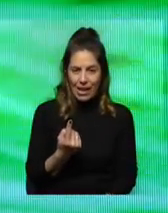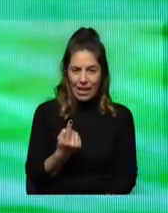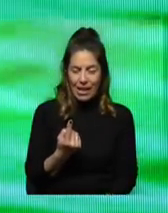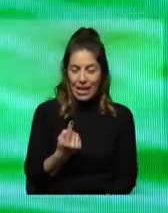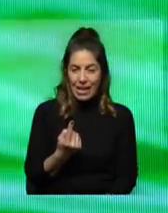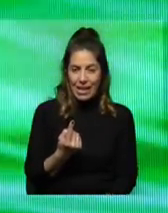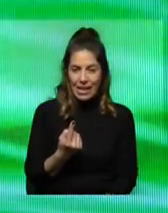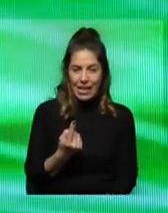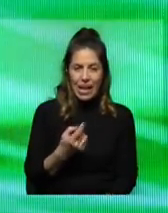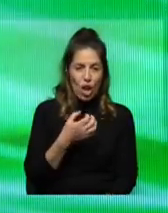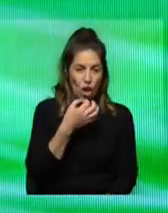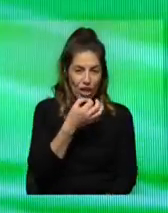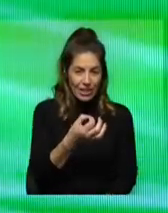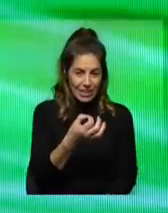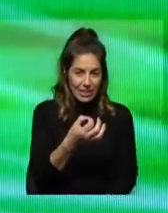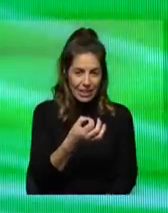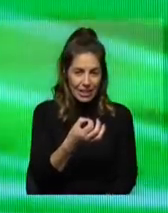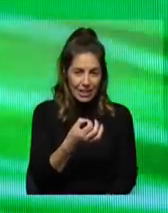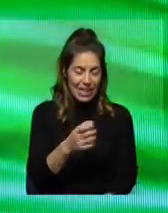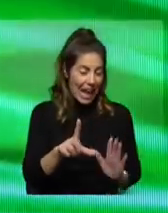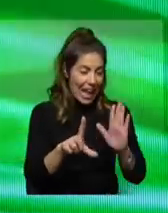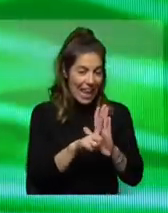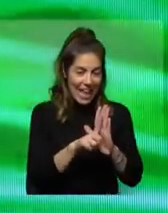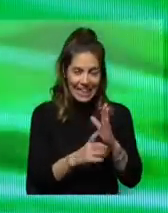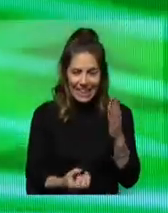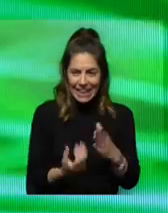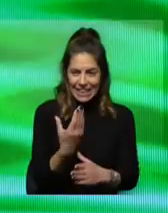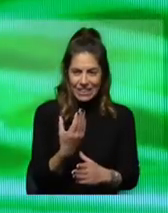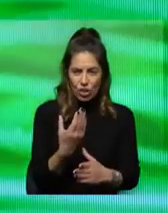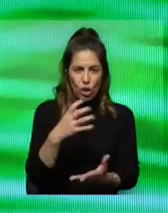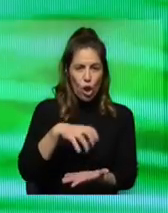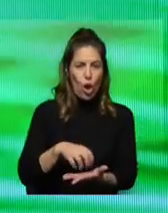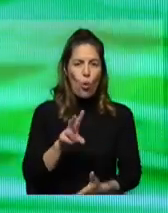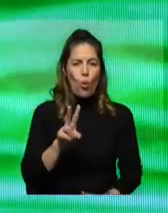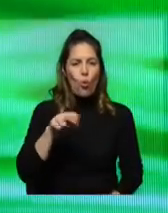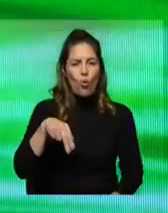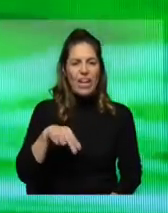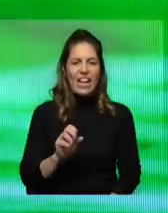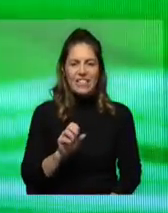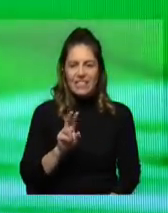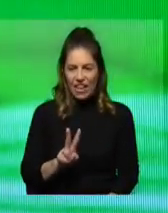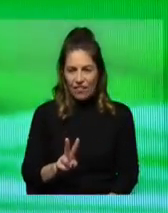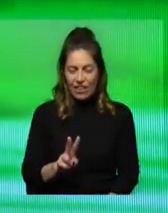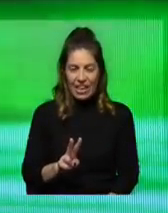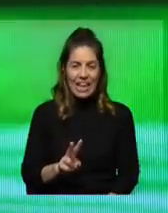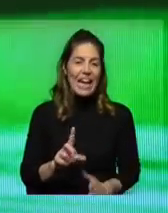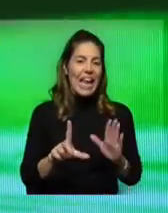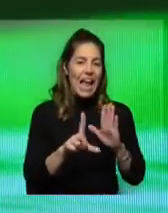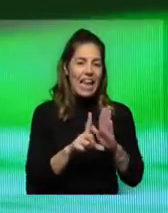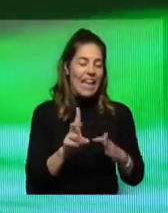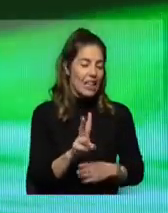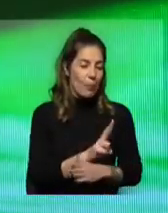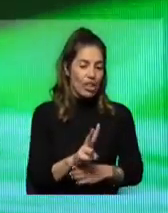dice nuestra la ley de creación de una seud que es la protección de la vida Y de alguna manera